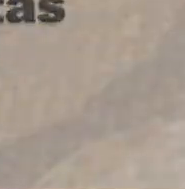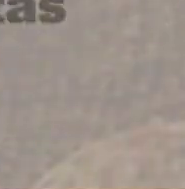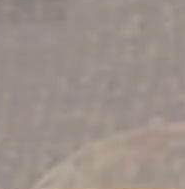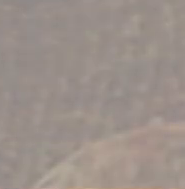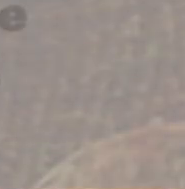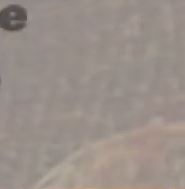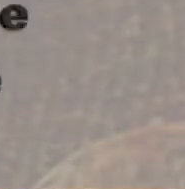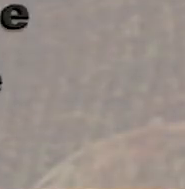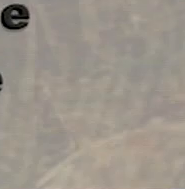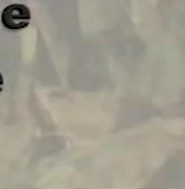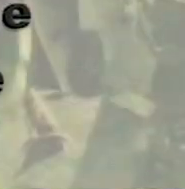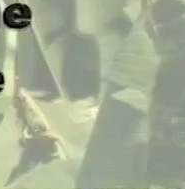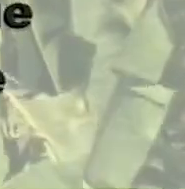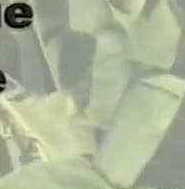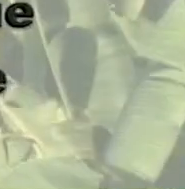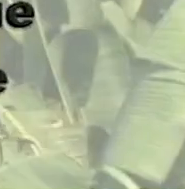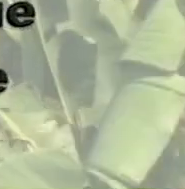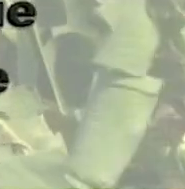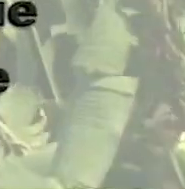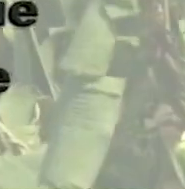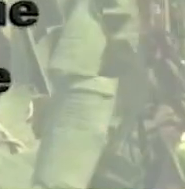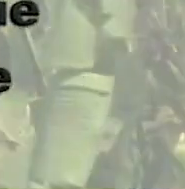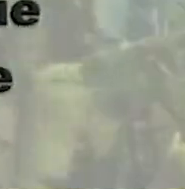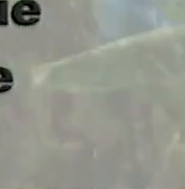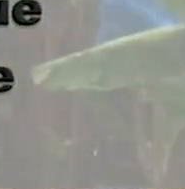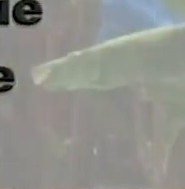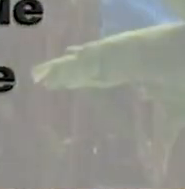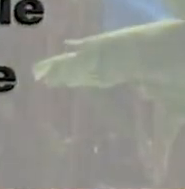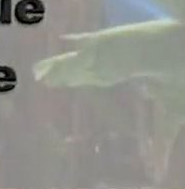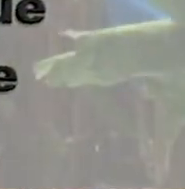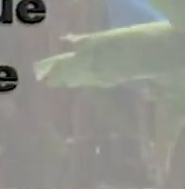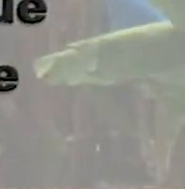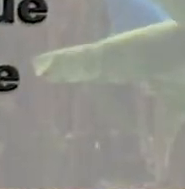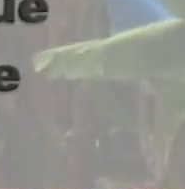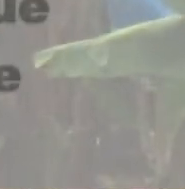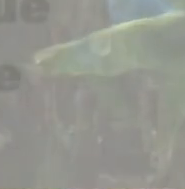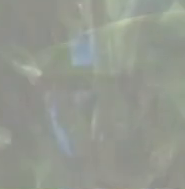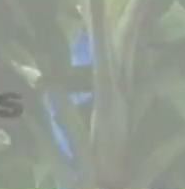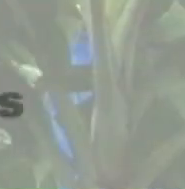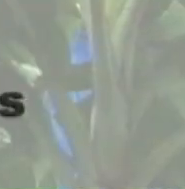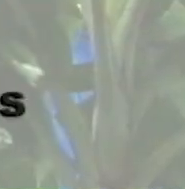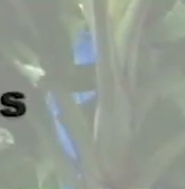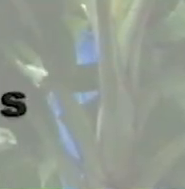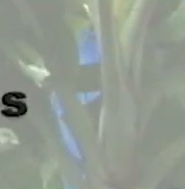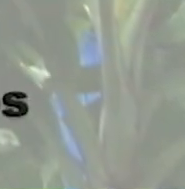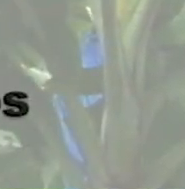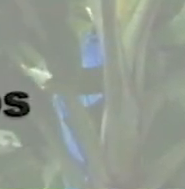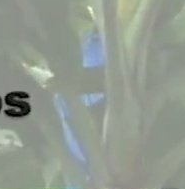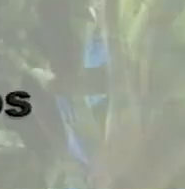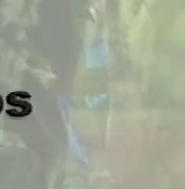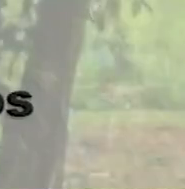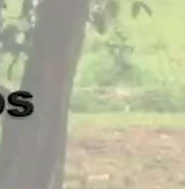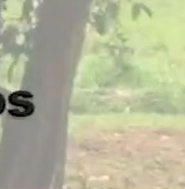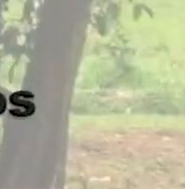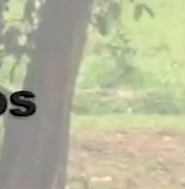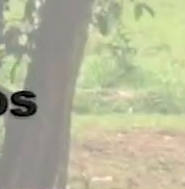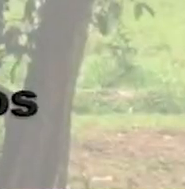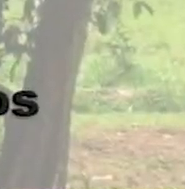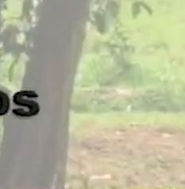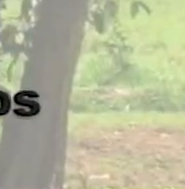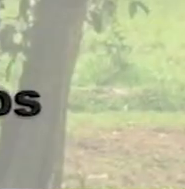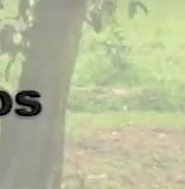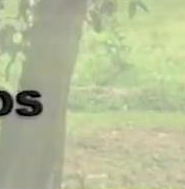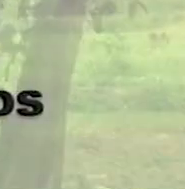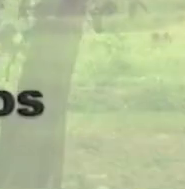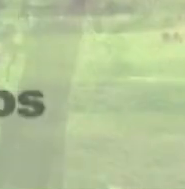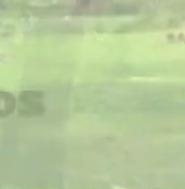en ellos podría venir oculto un hongo que devastaría las plantaciones de banano y plátano, así como muchas otras plagas que amenacen nuestros